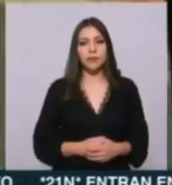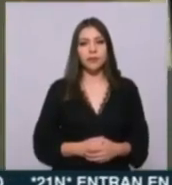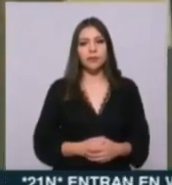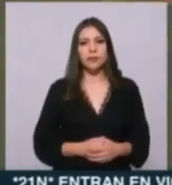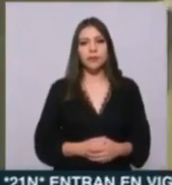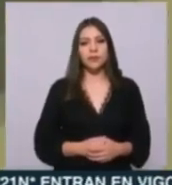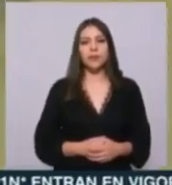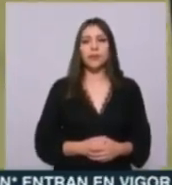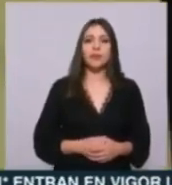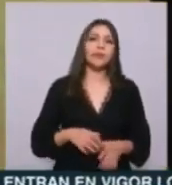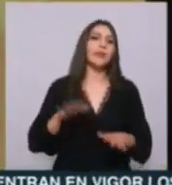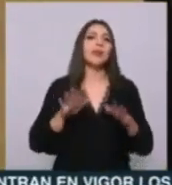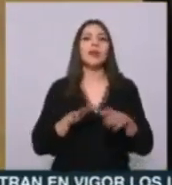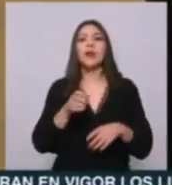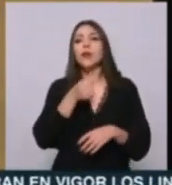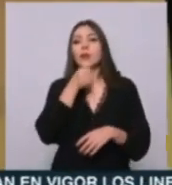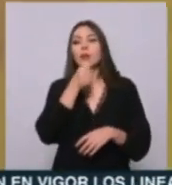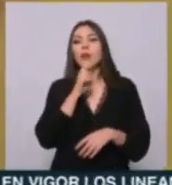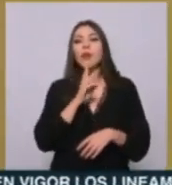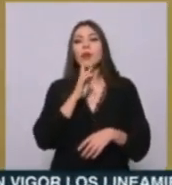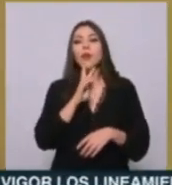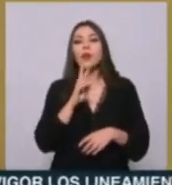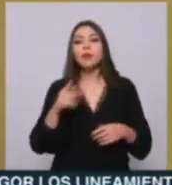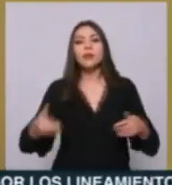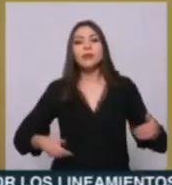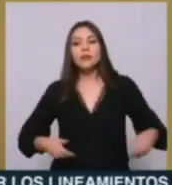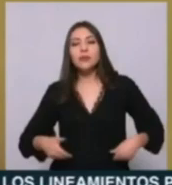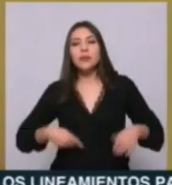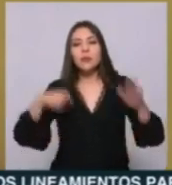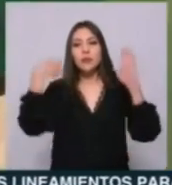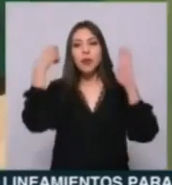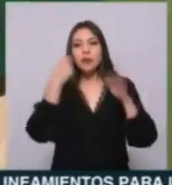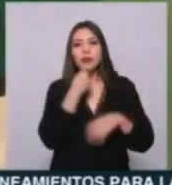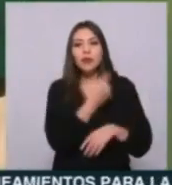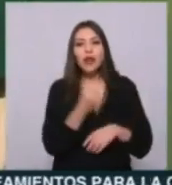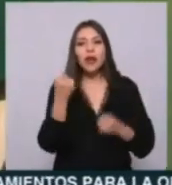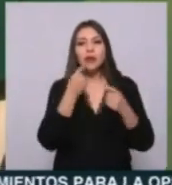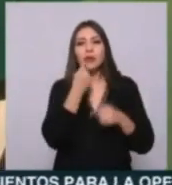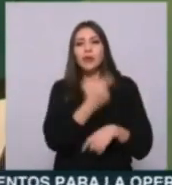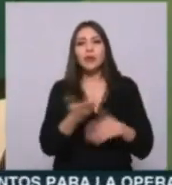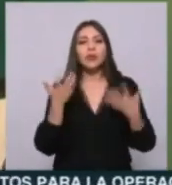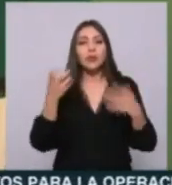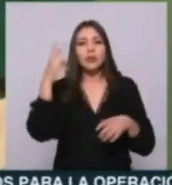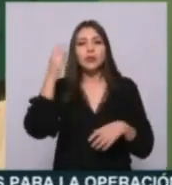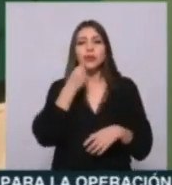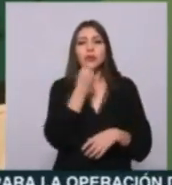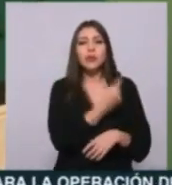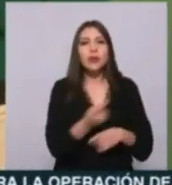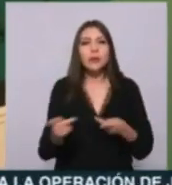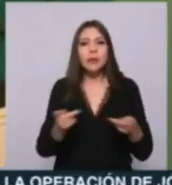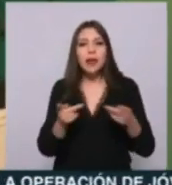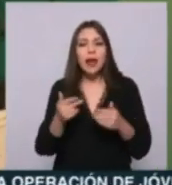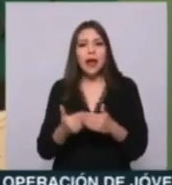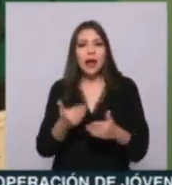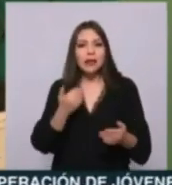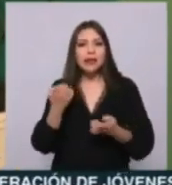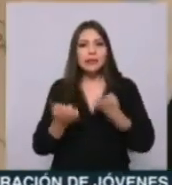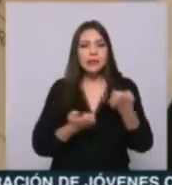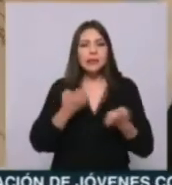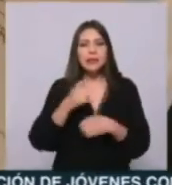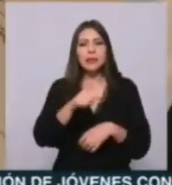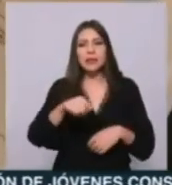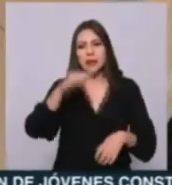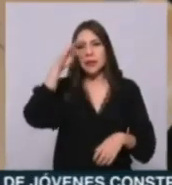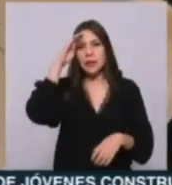Ser la voz de algún personaje de una película infantil es para algunos niños un sueño, por lo que se preparan desde pequeños para lograrlo. Se